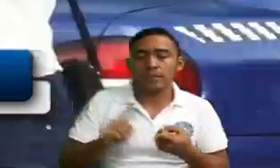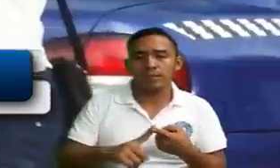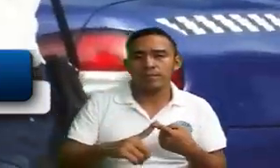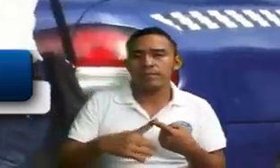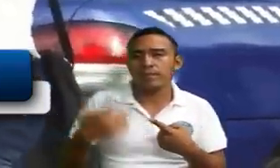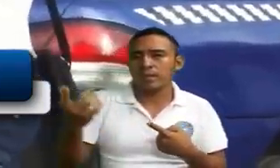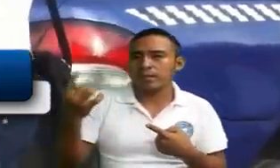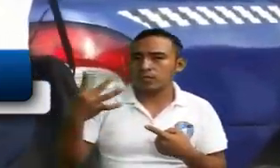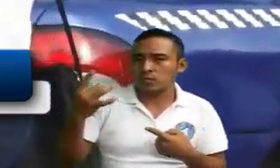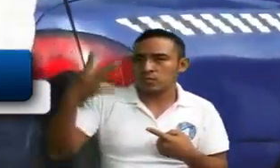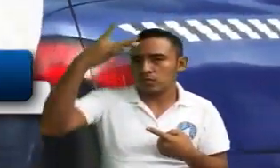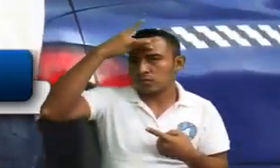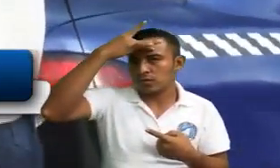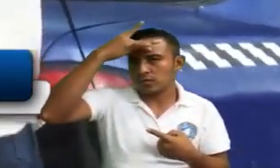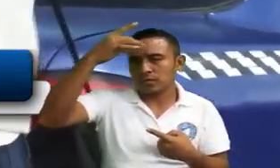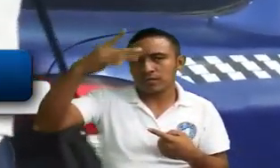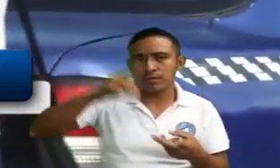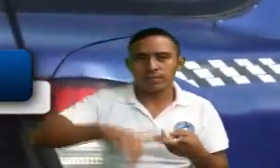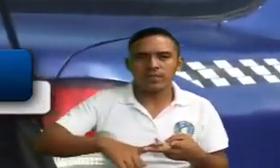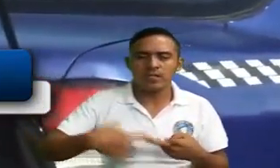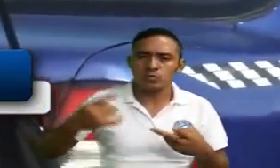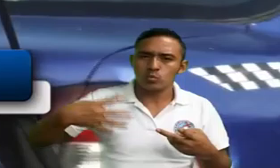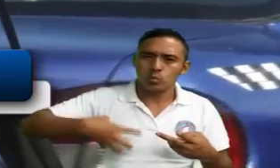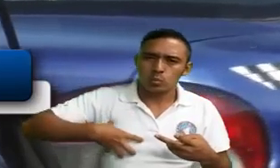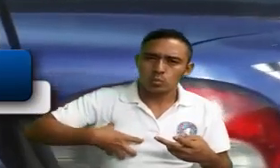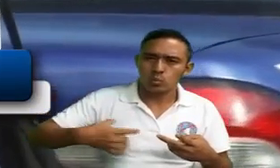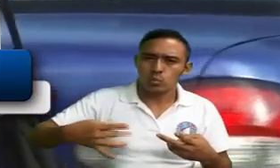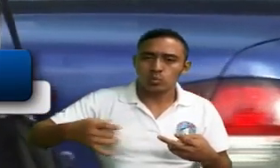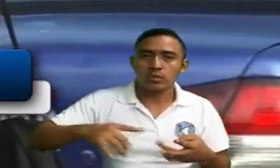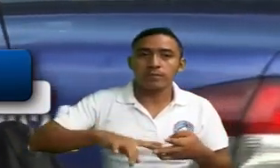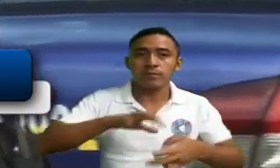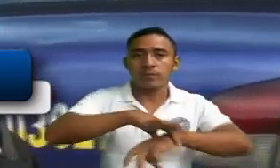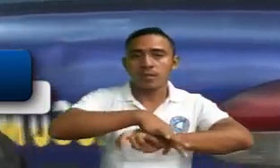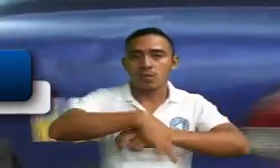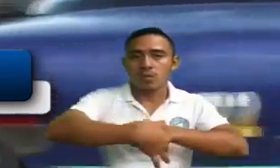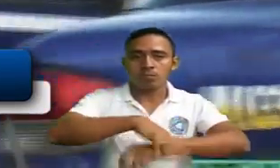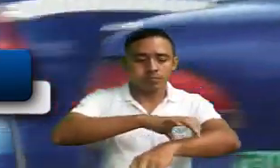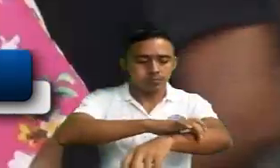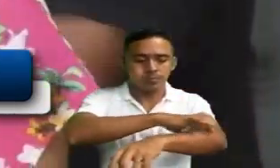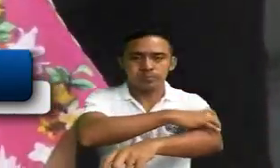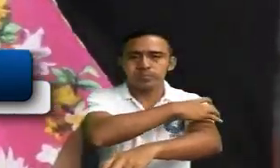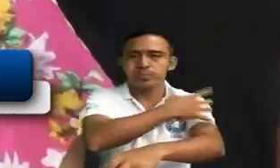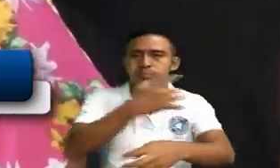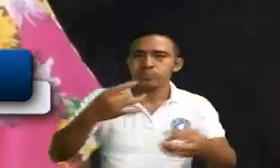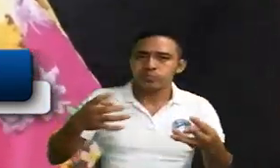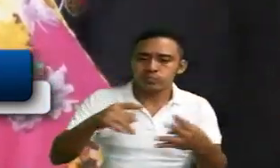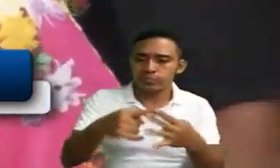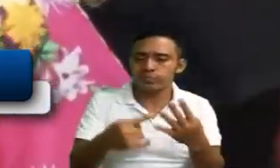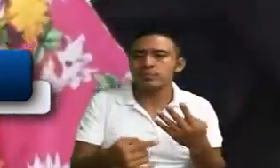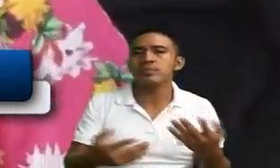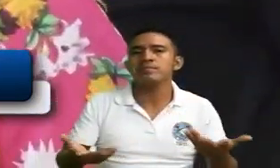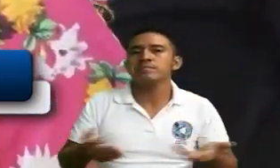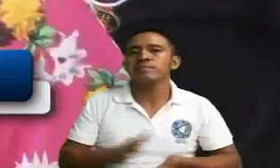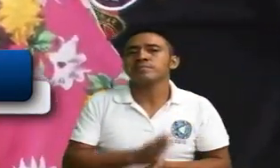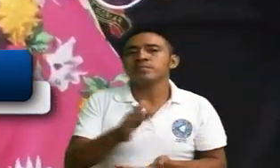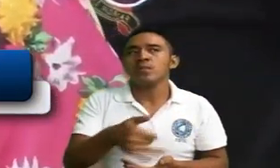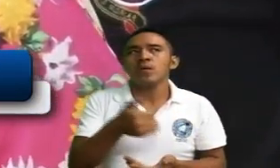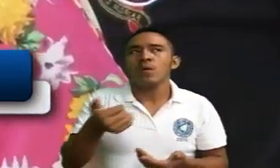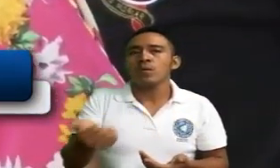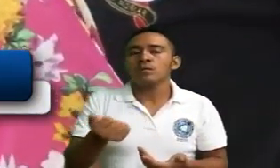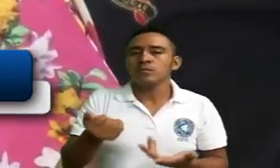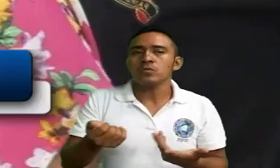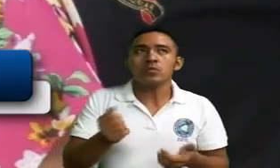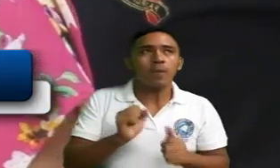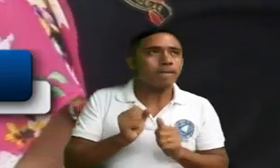de cabeza, dolor mamario, dolores articulares y musculares. Así es. ¿Qué otros síntomas se presentan cuando hay